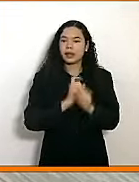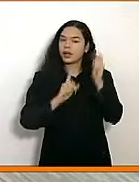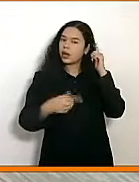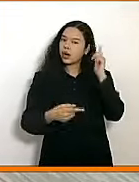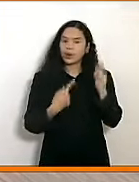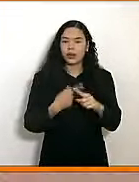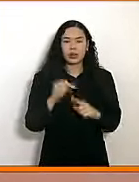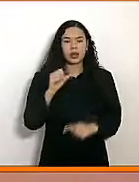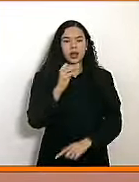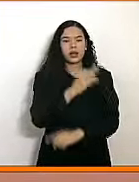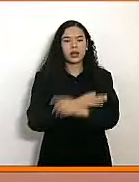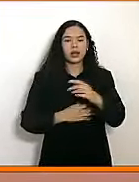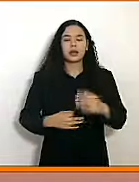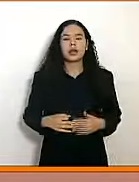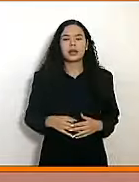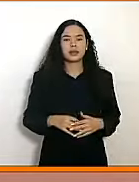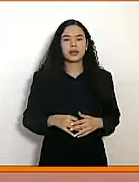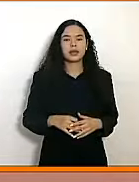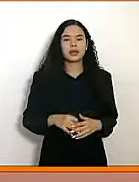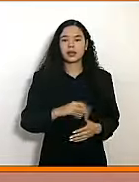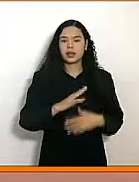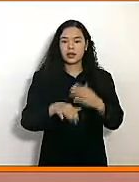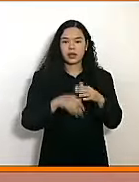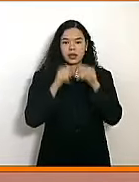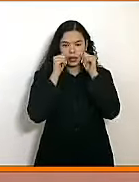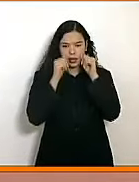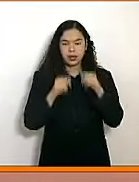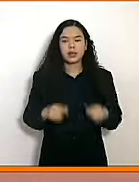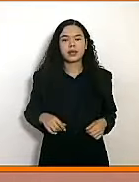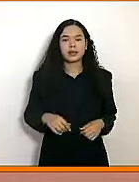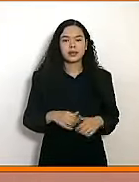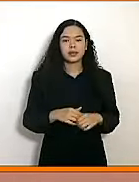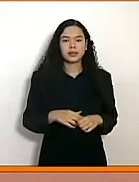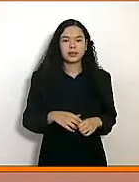X esta tarde es... Atentos.